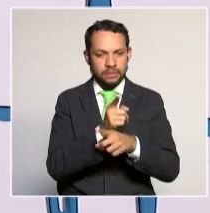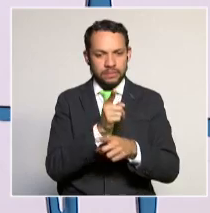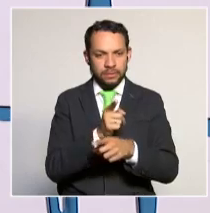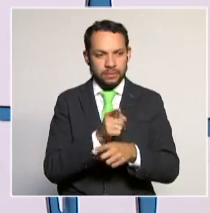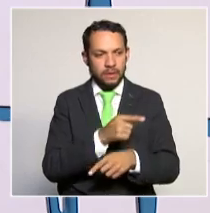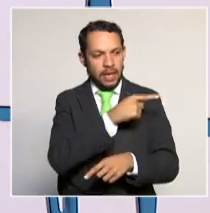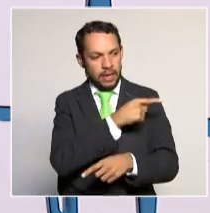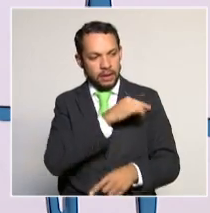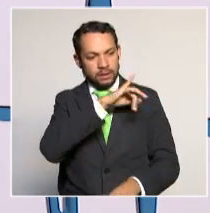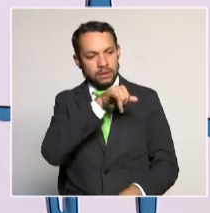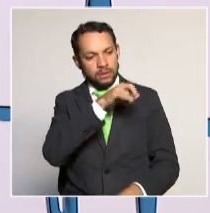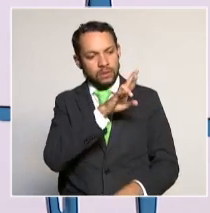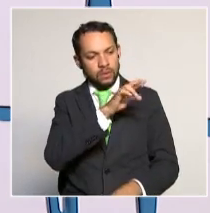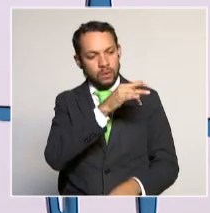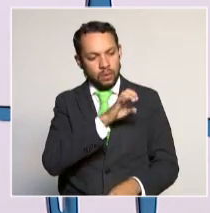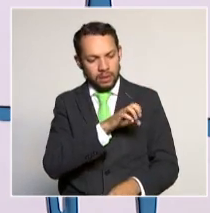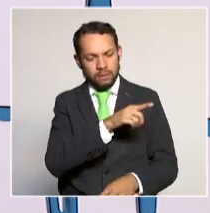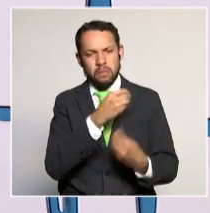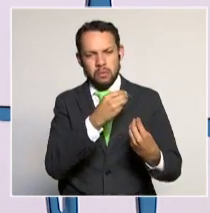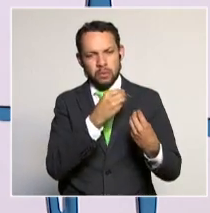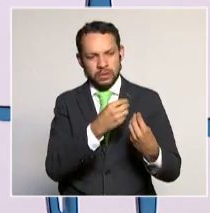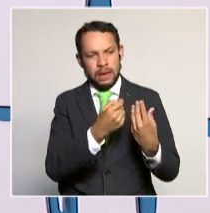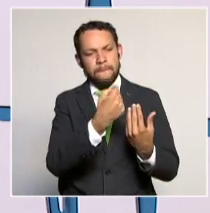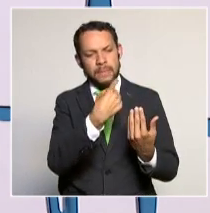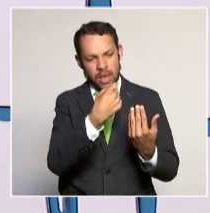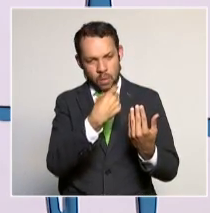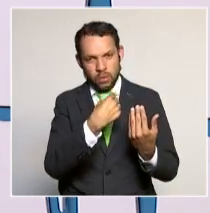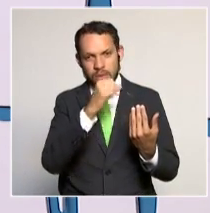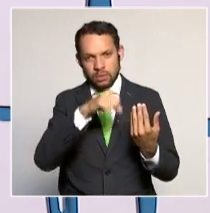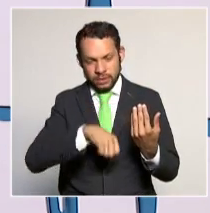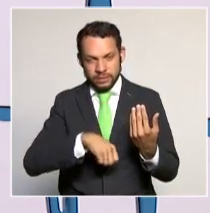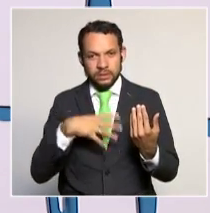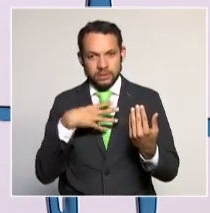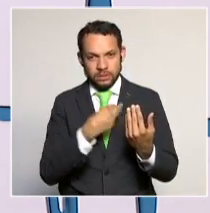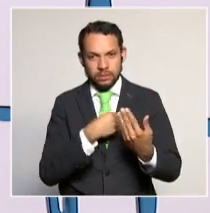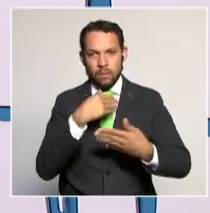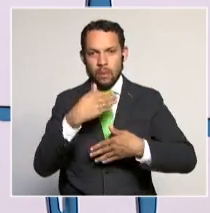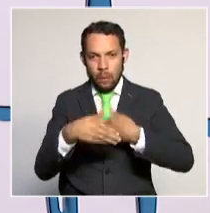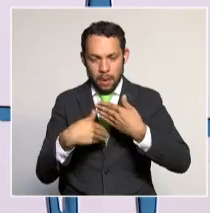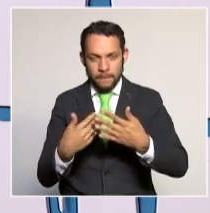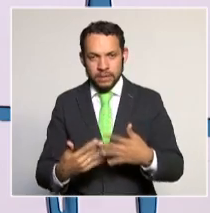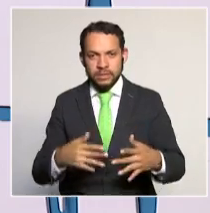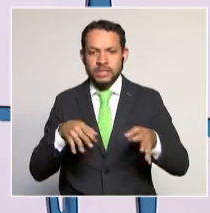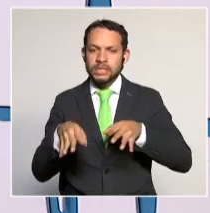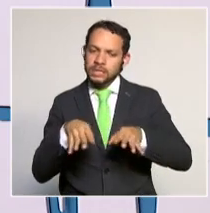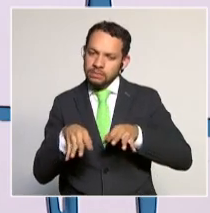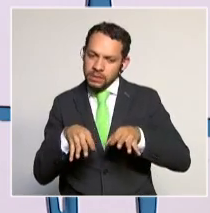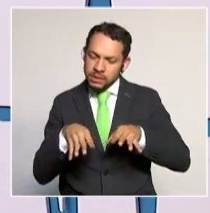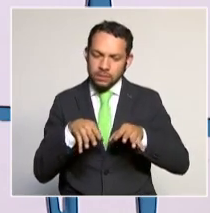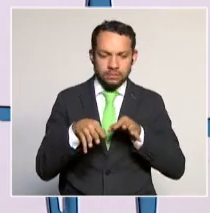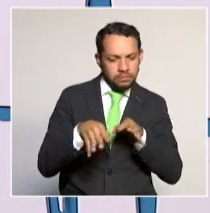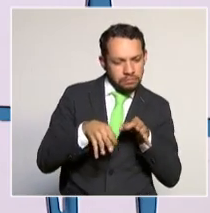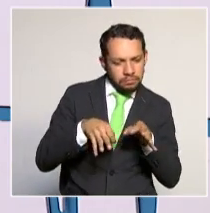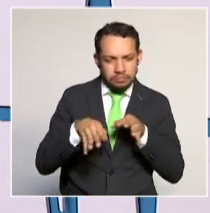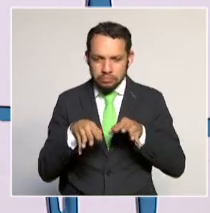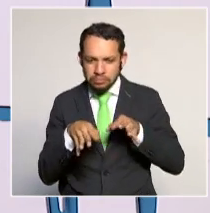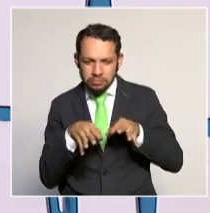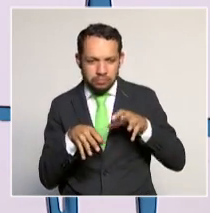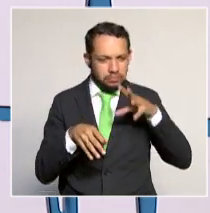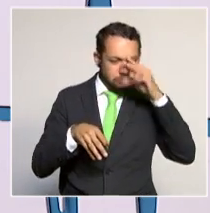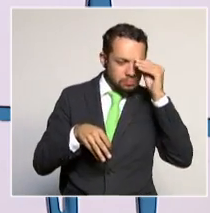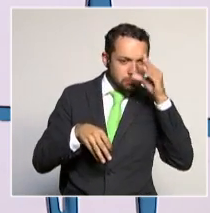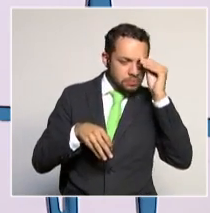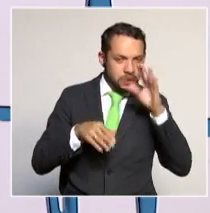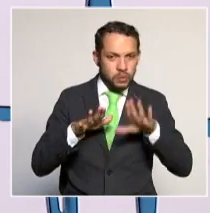doctor Jorge Eduardo. Yo sé que esto va a suscitar muchas preguntas. Vamos a ir en materia, orientándolos a ustedes en ese concepto